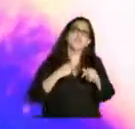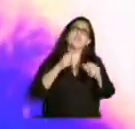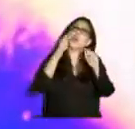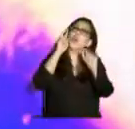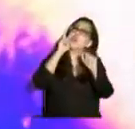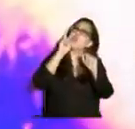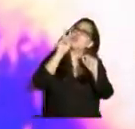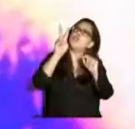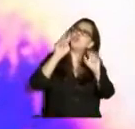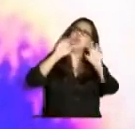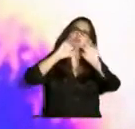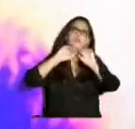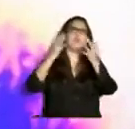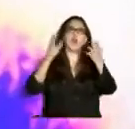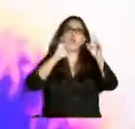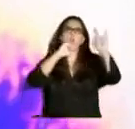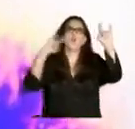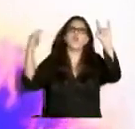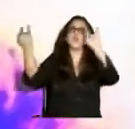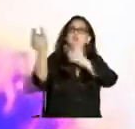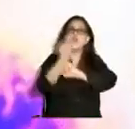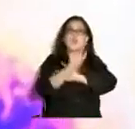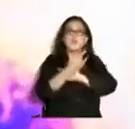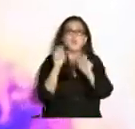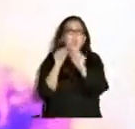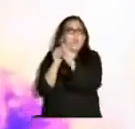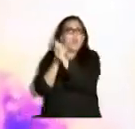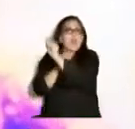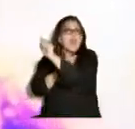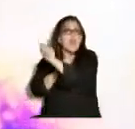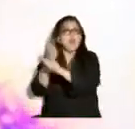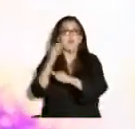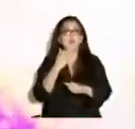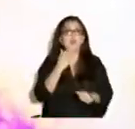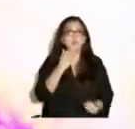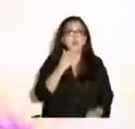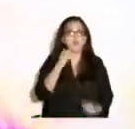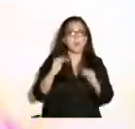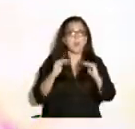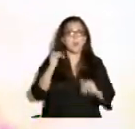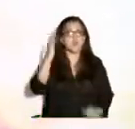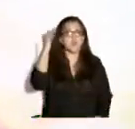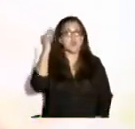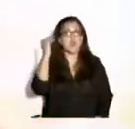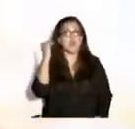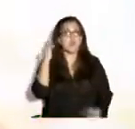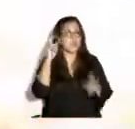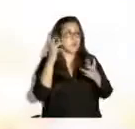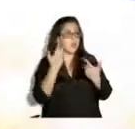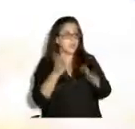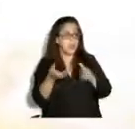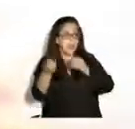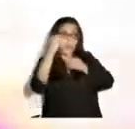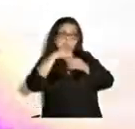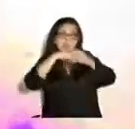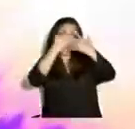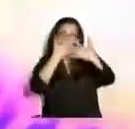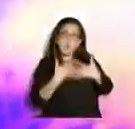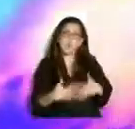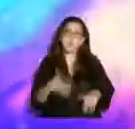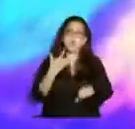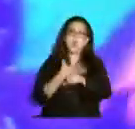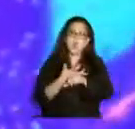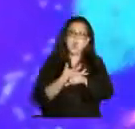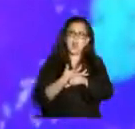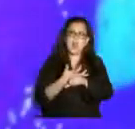desconocemos, también es tremenda la ignorancia que tenemos acerca de nuestra intimidad biológica más pequeña, lo